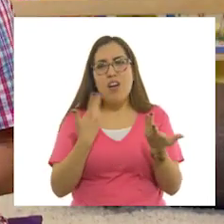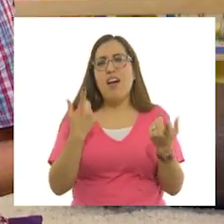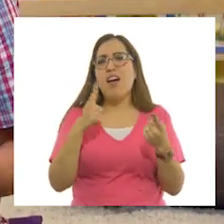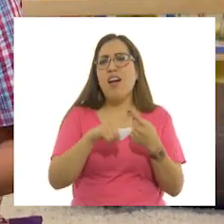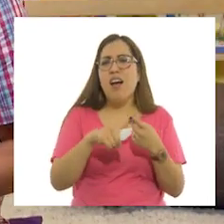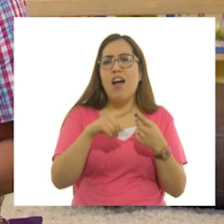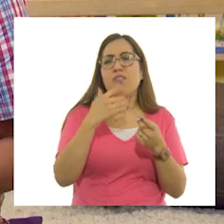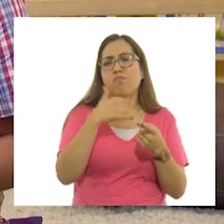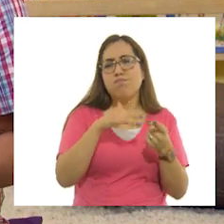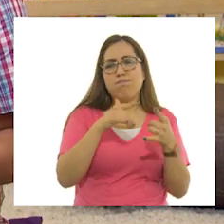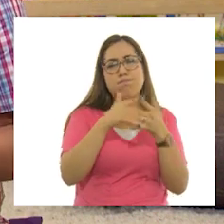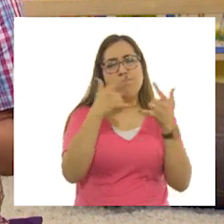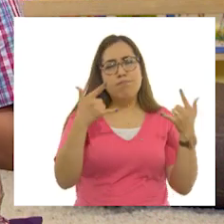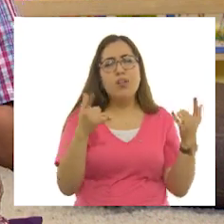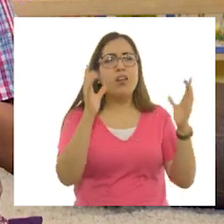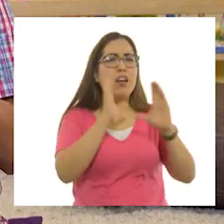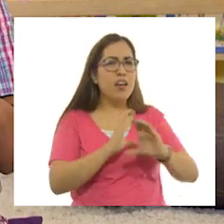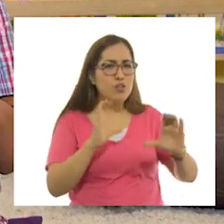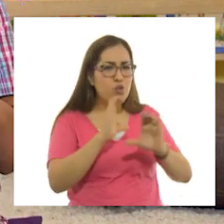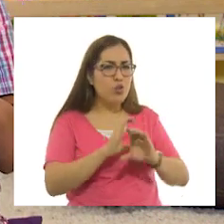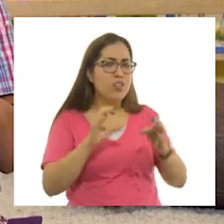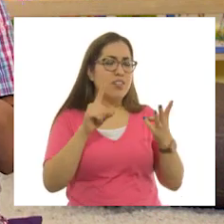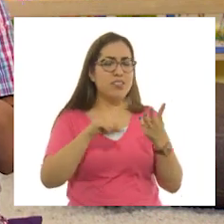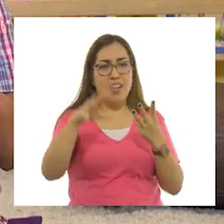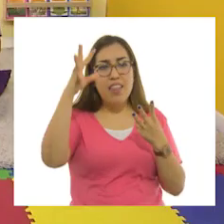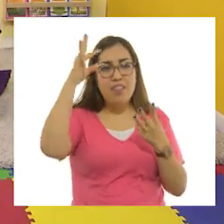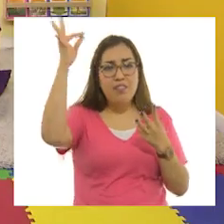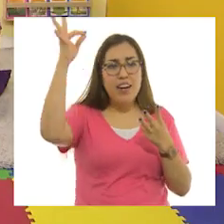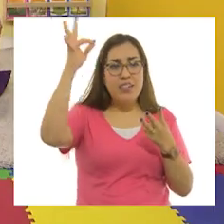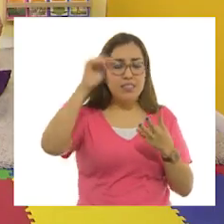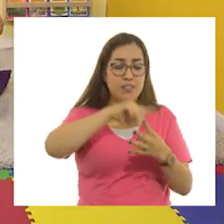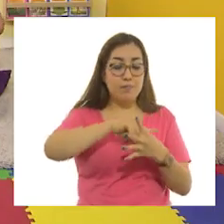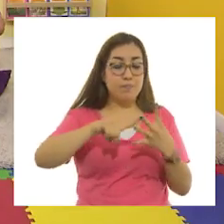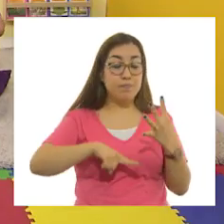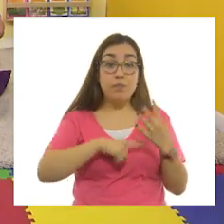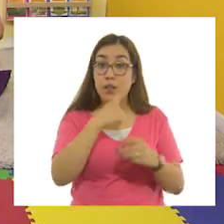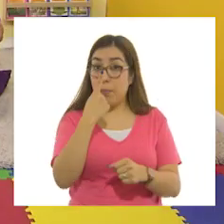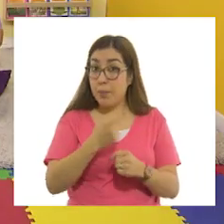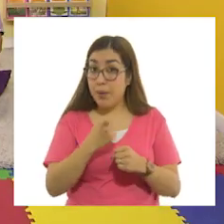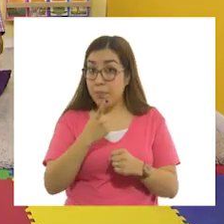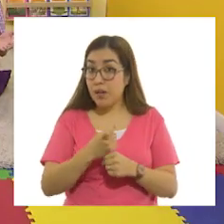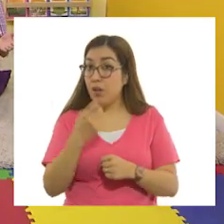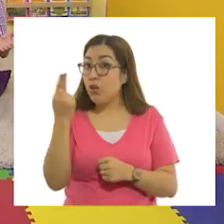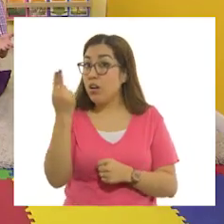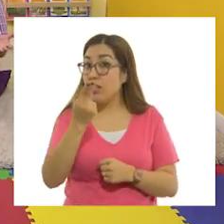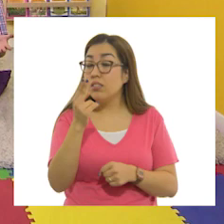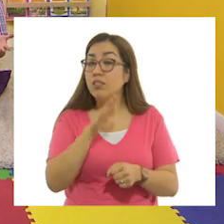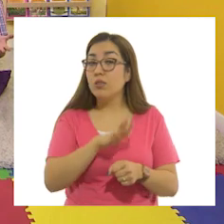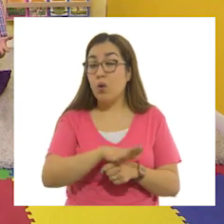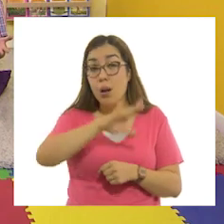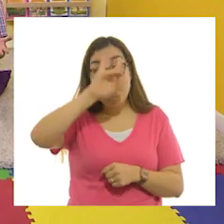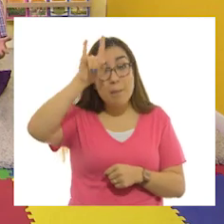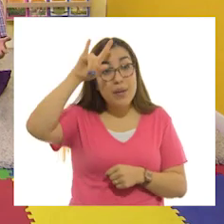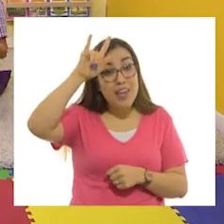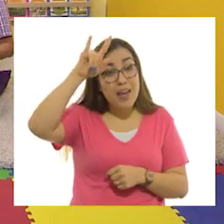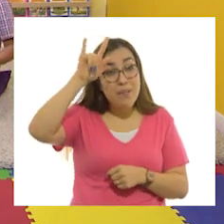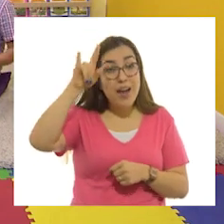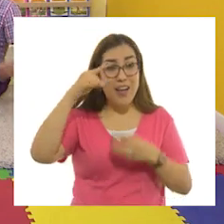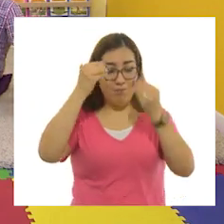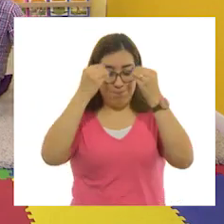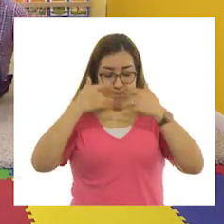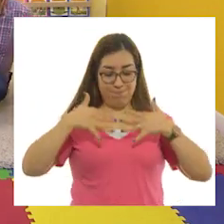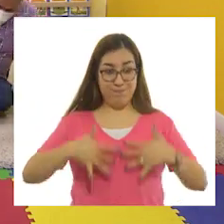adivinanzas pero primero necesitamos ponernos la pijama vamos